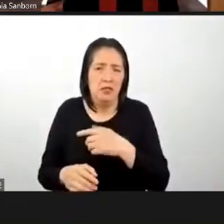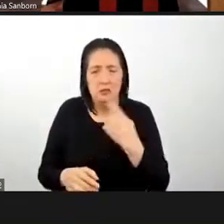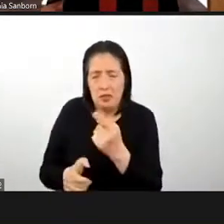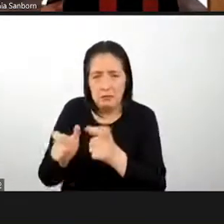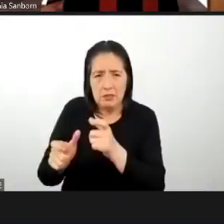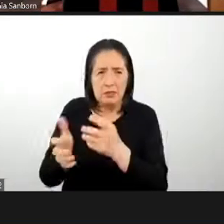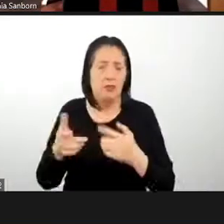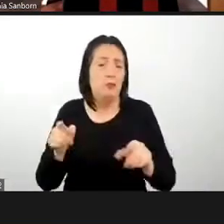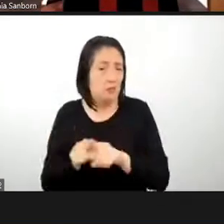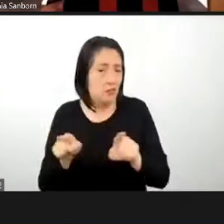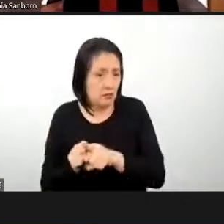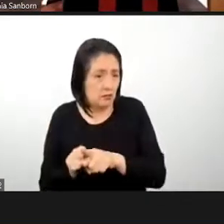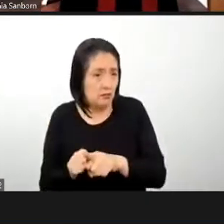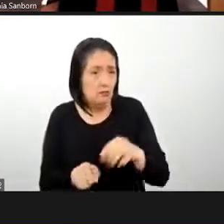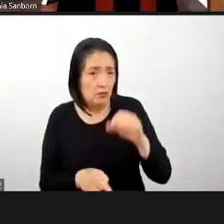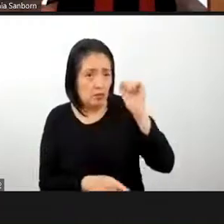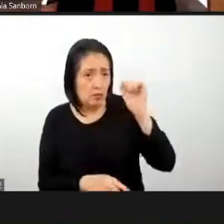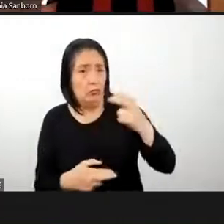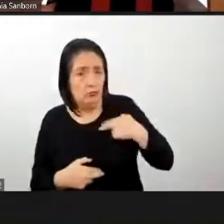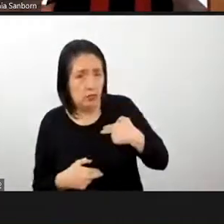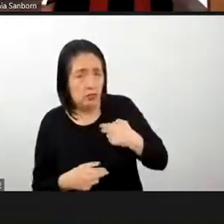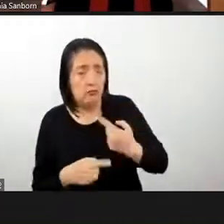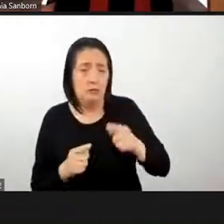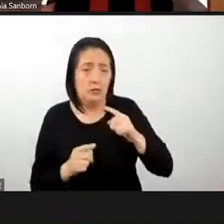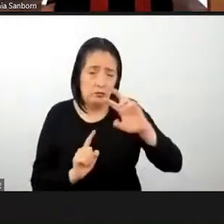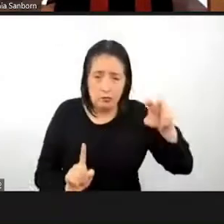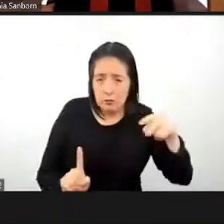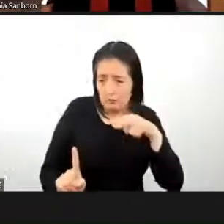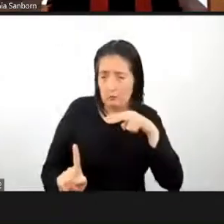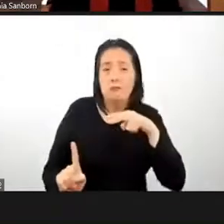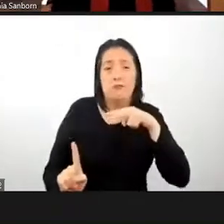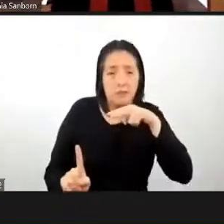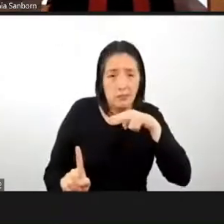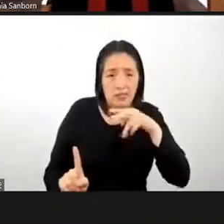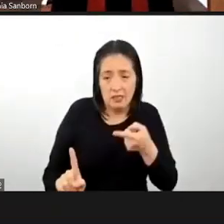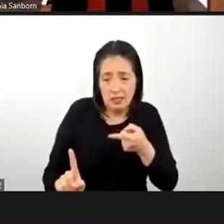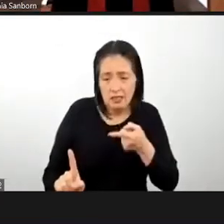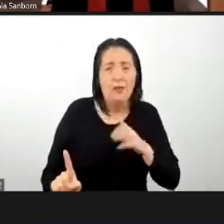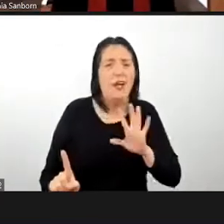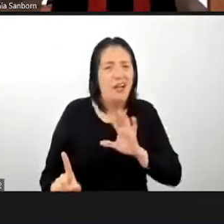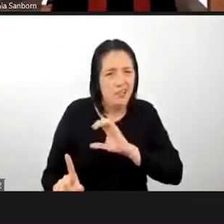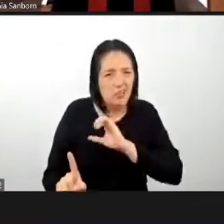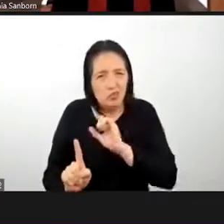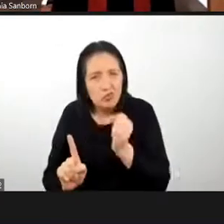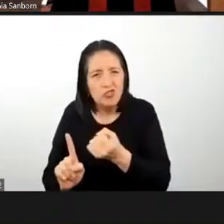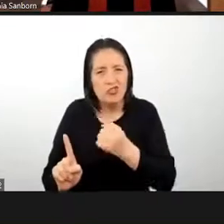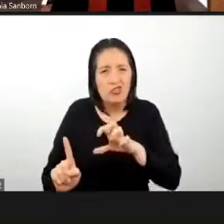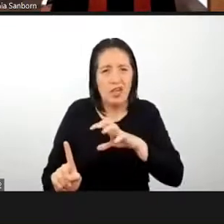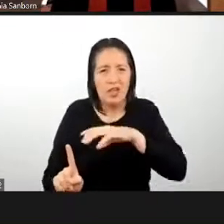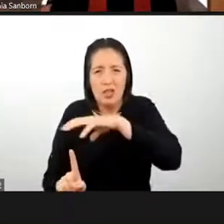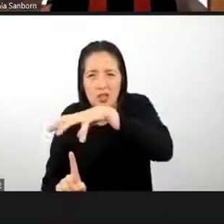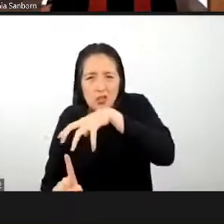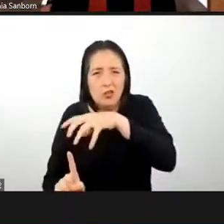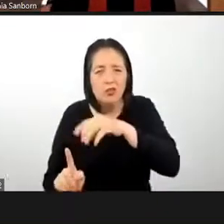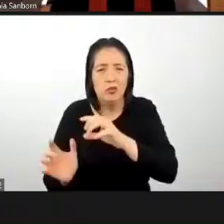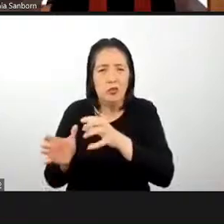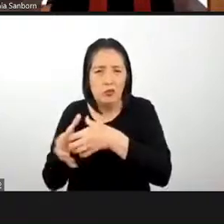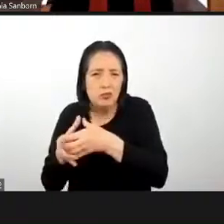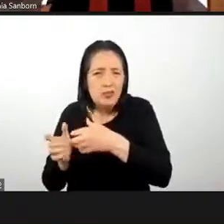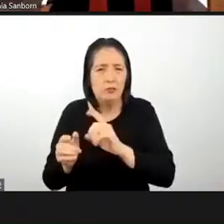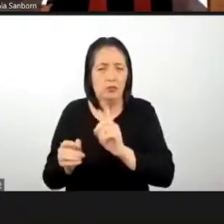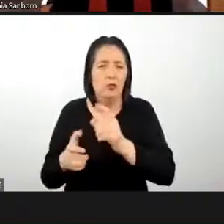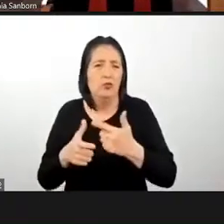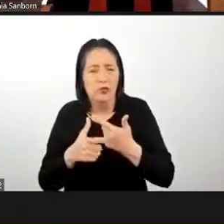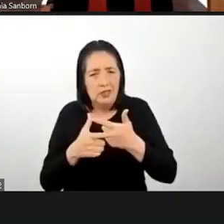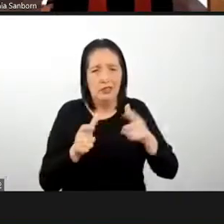yo creo que también son derechos humanos. Lo que pasa es que es una perspectiva pues, más social, más colectiva, no tan individualista, no tan liberal,